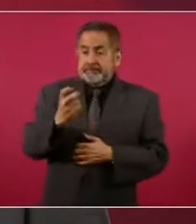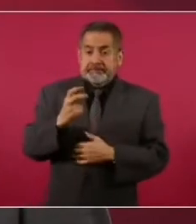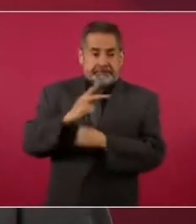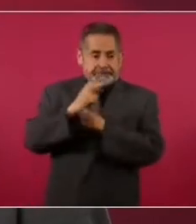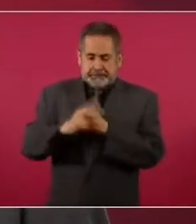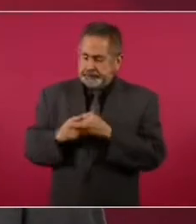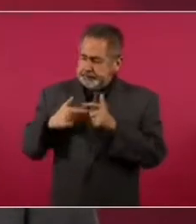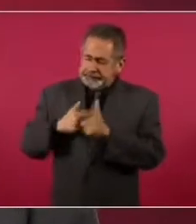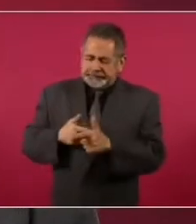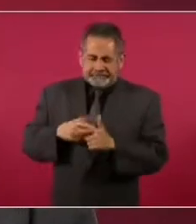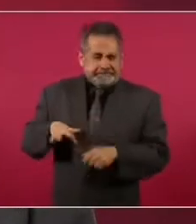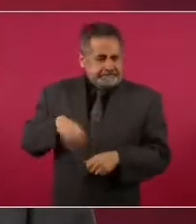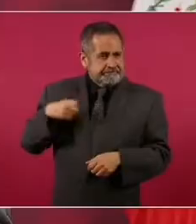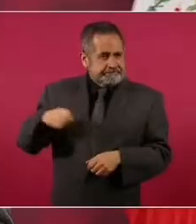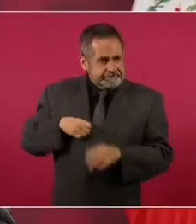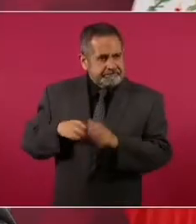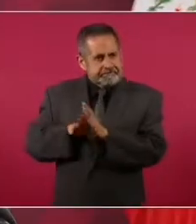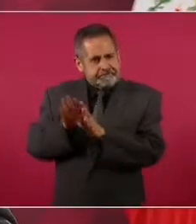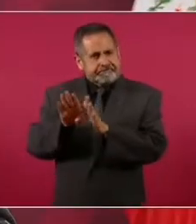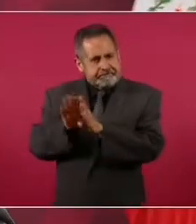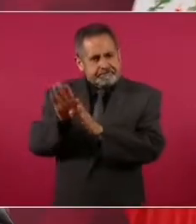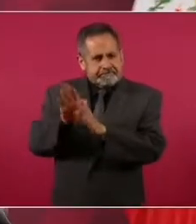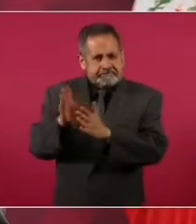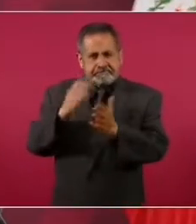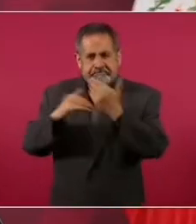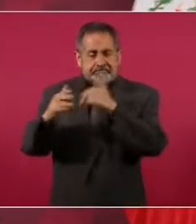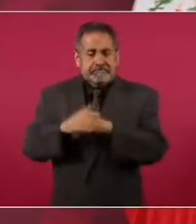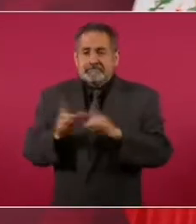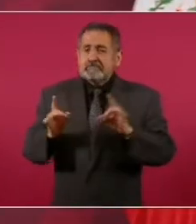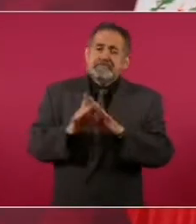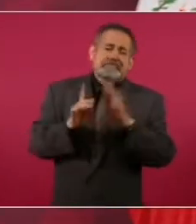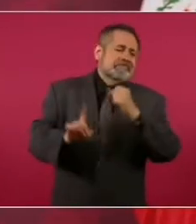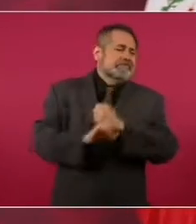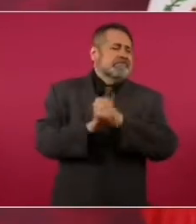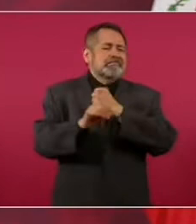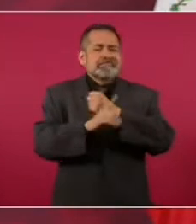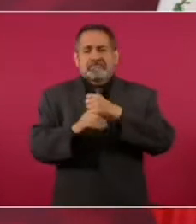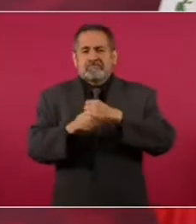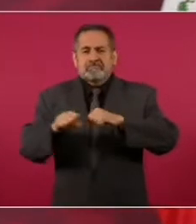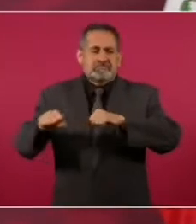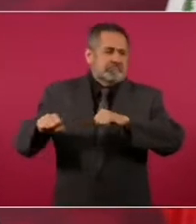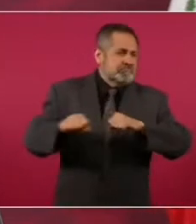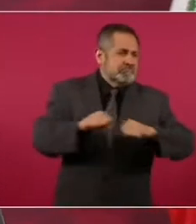Y por eso el país siempre sale adelante. Enfrenta